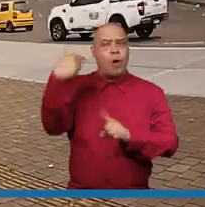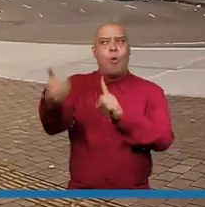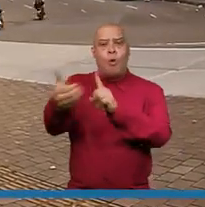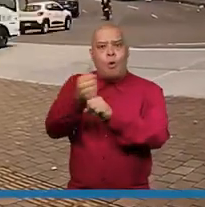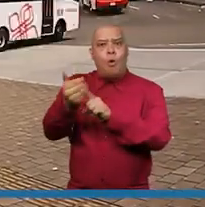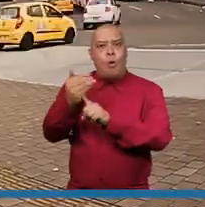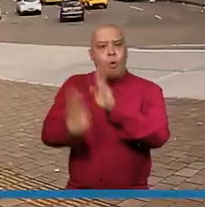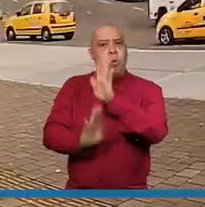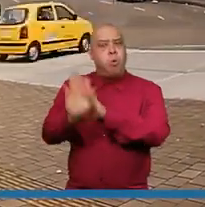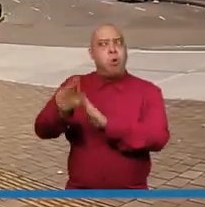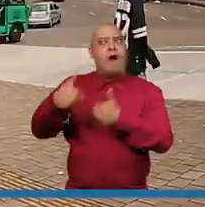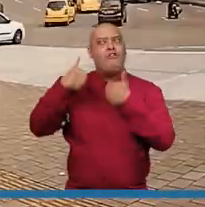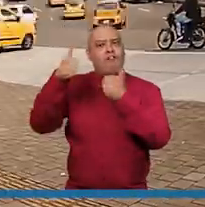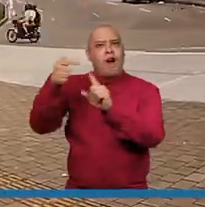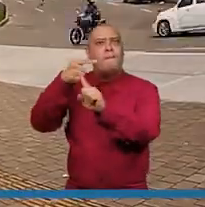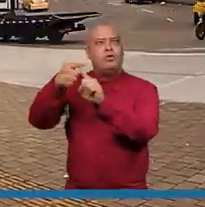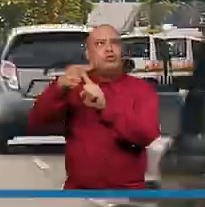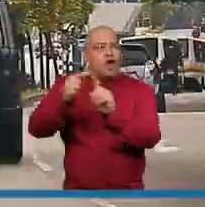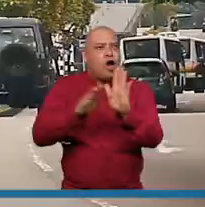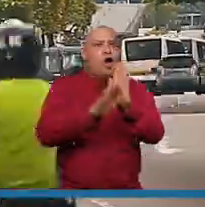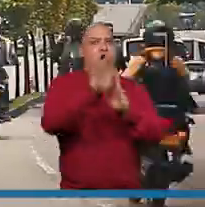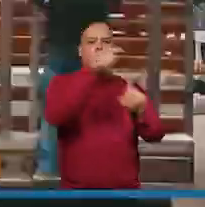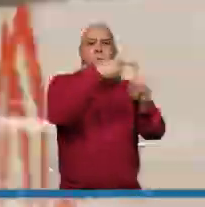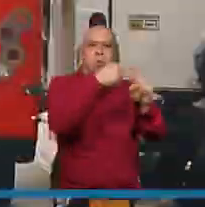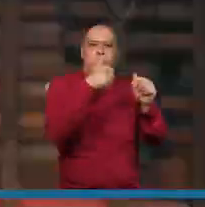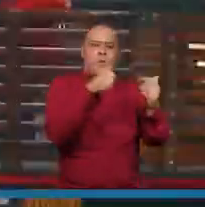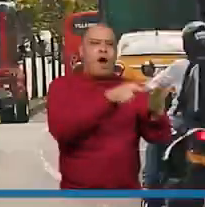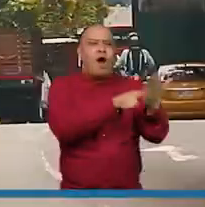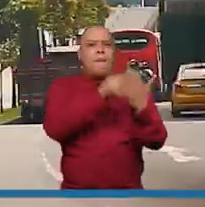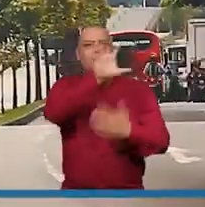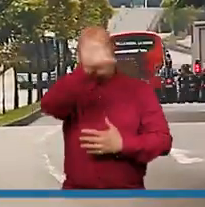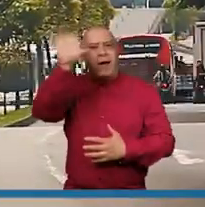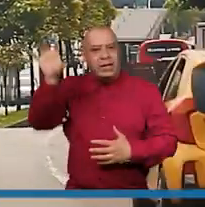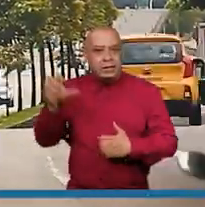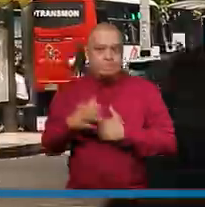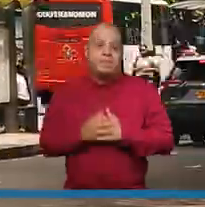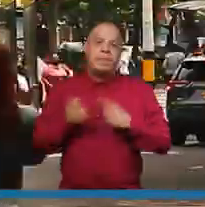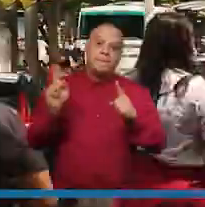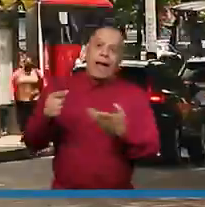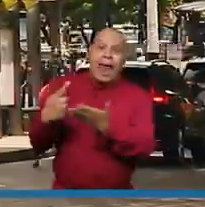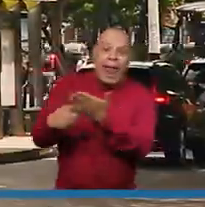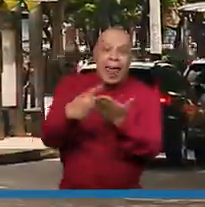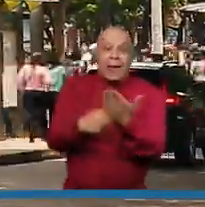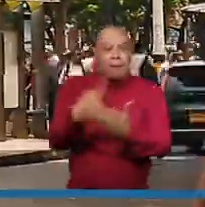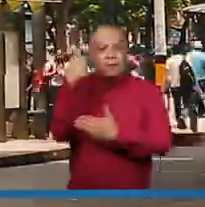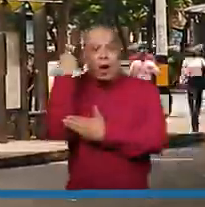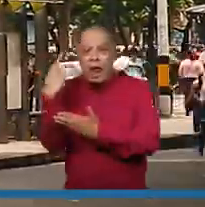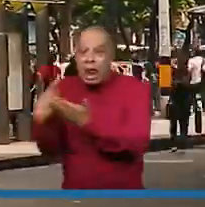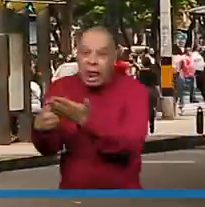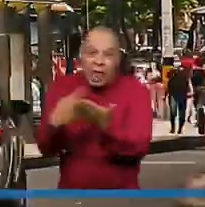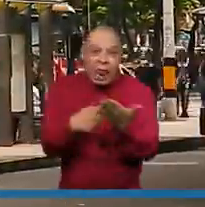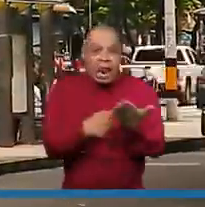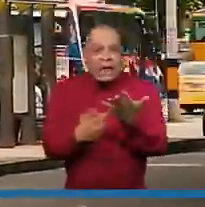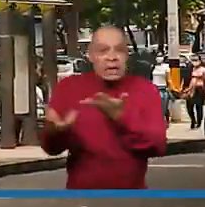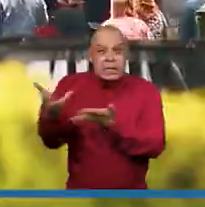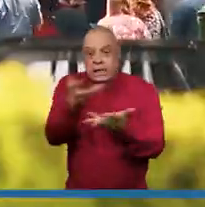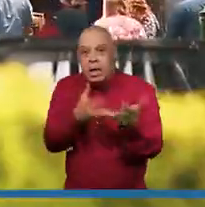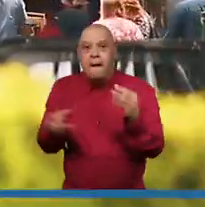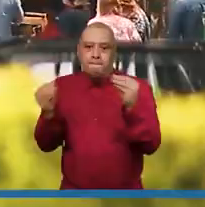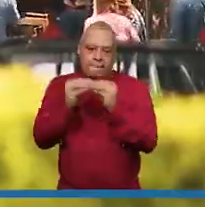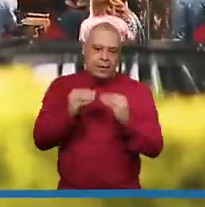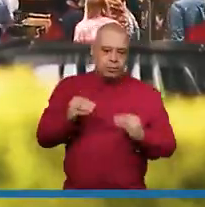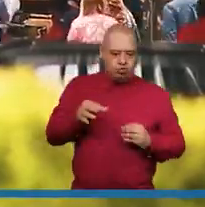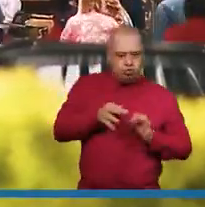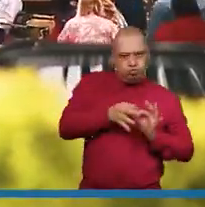debe avanzar propiamente los territorios. También reconociendo que hay discusiones políticas y que hay intereses marcados por cada uno